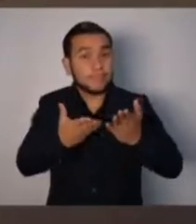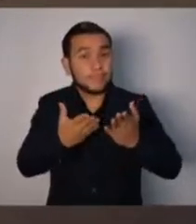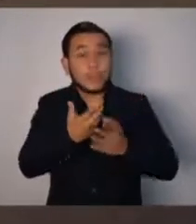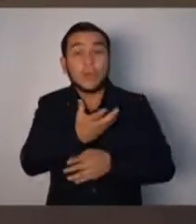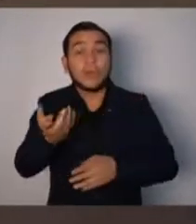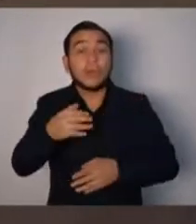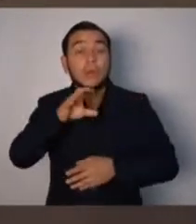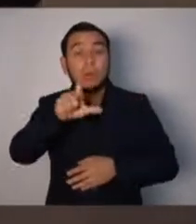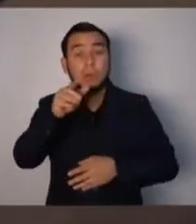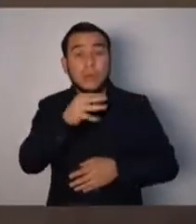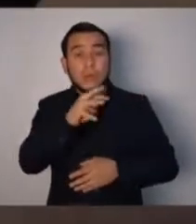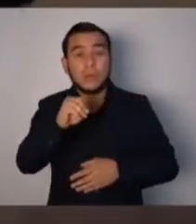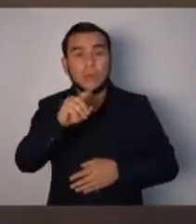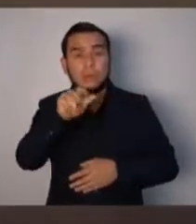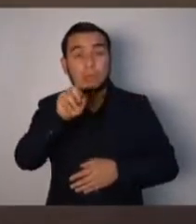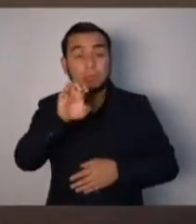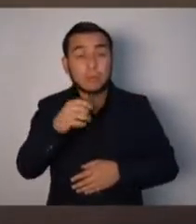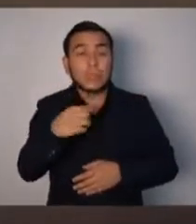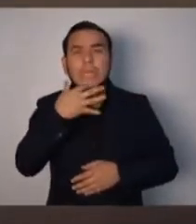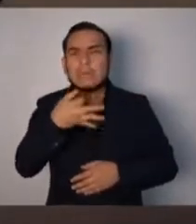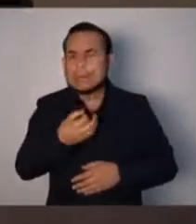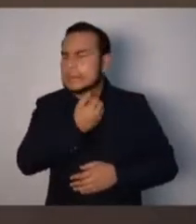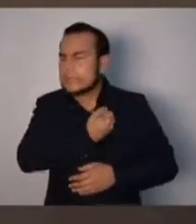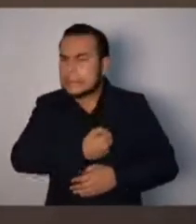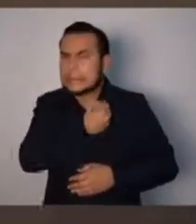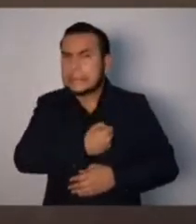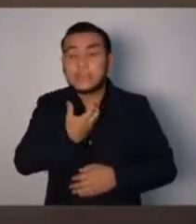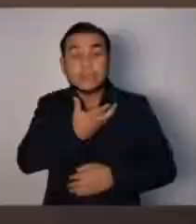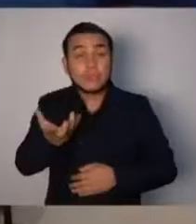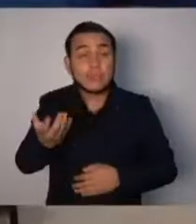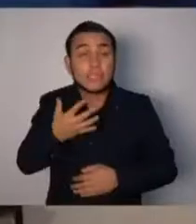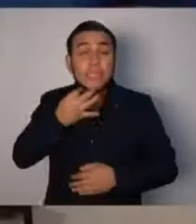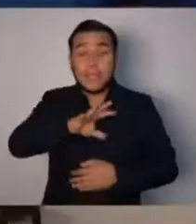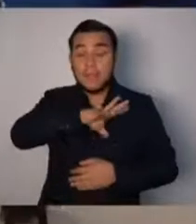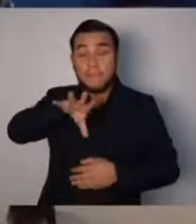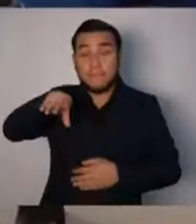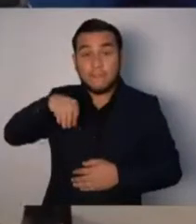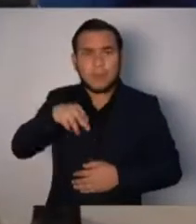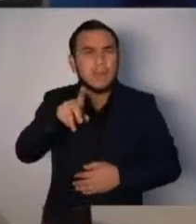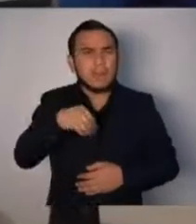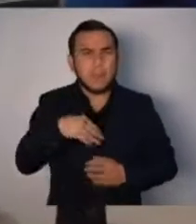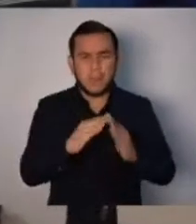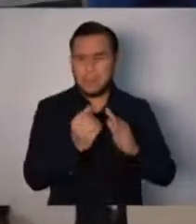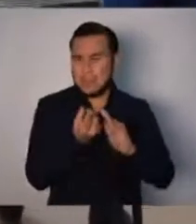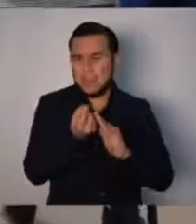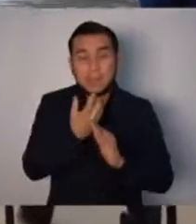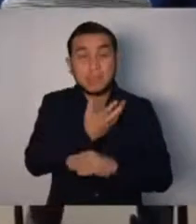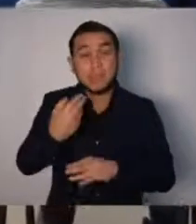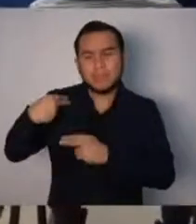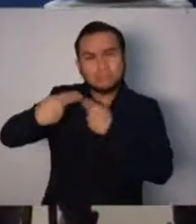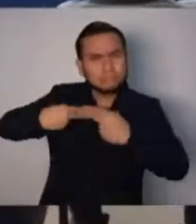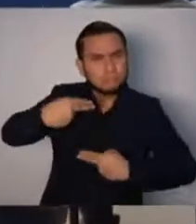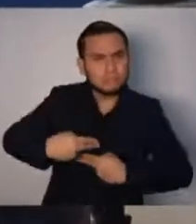de el mozote de la comunidad de las víctimas de sus y los lugares aledaños y de sus familiares de sus amigos de sus vecinos y de sus descendientes